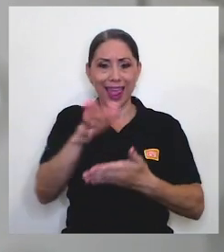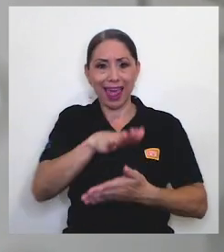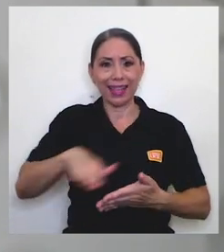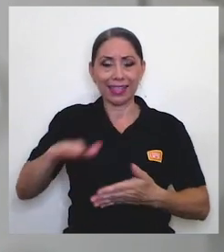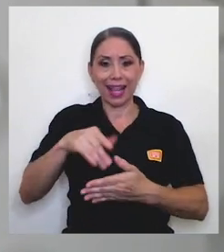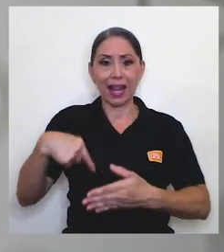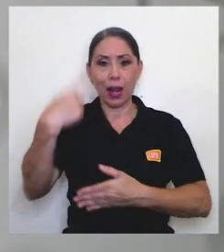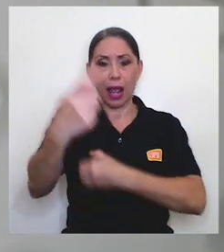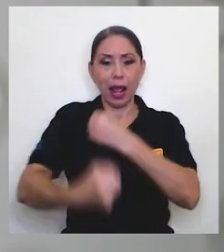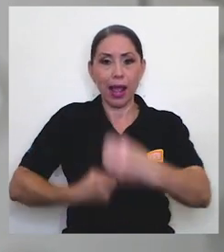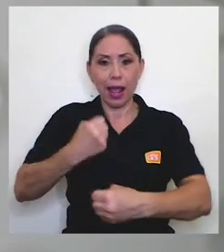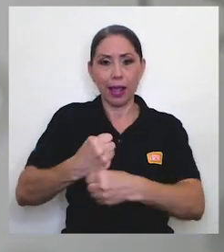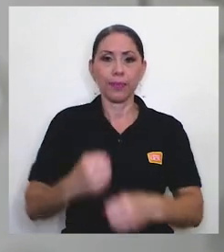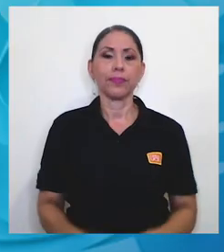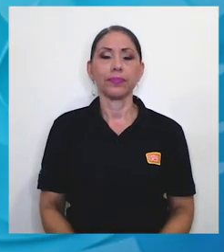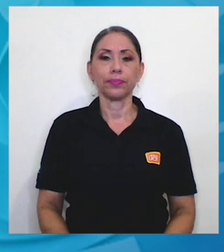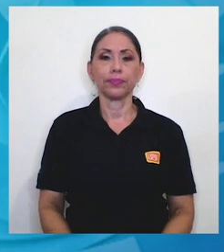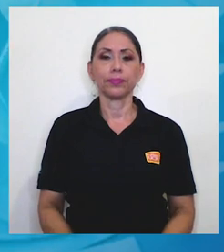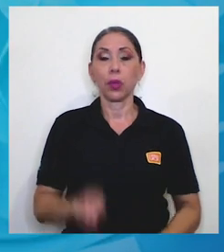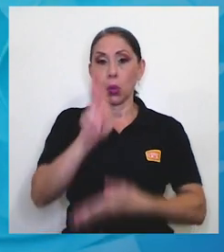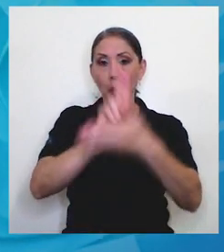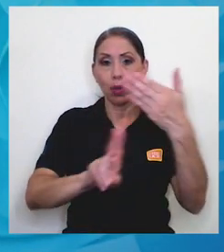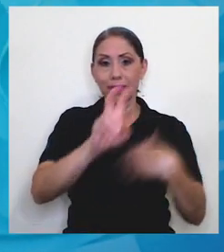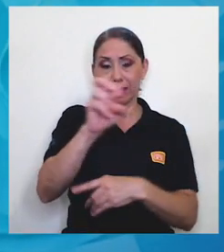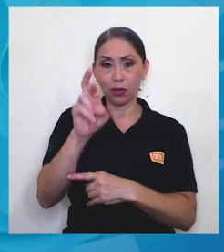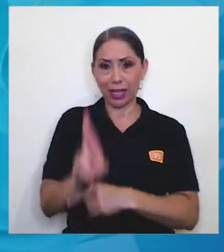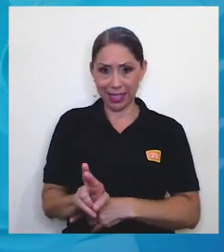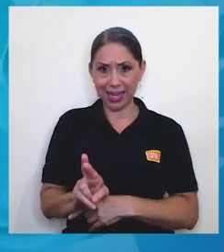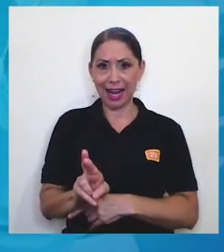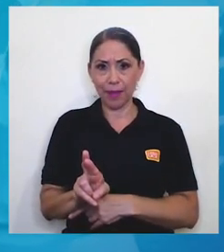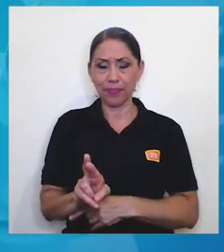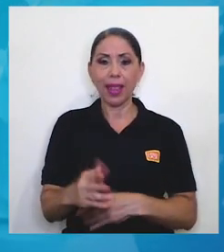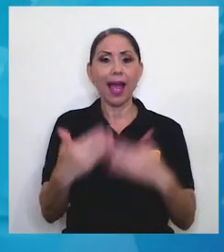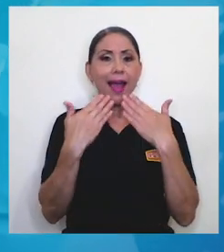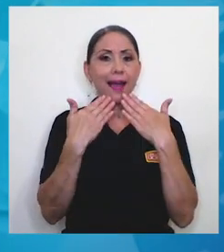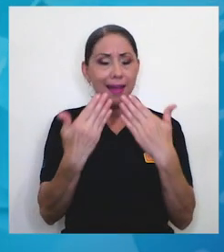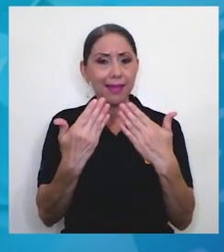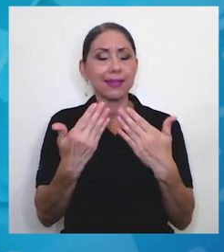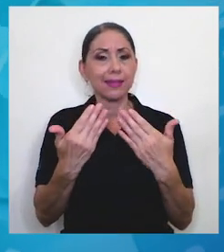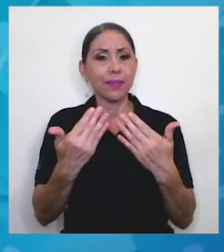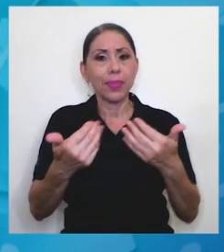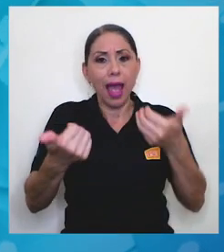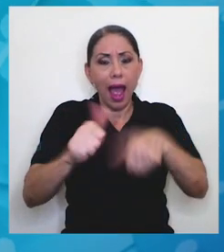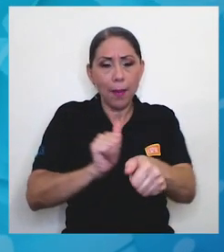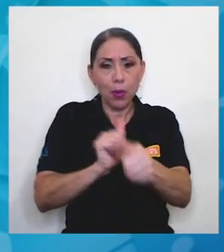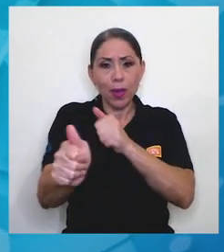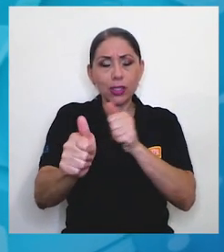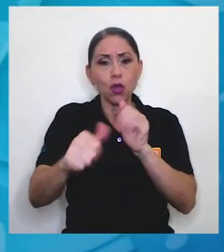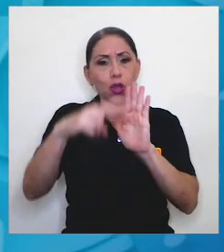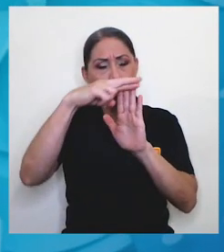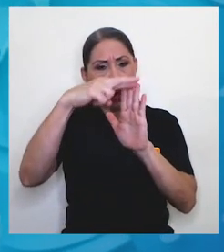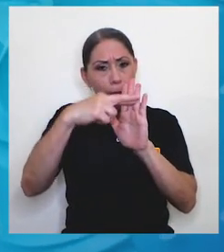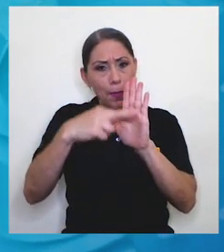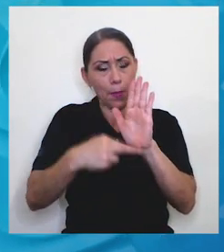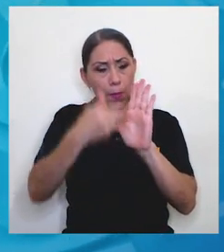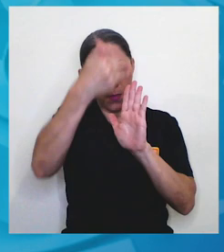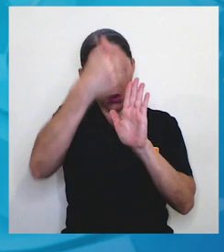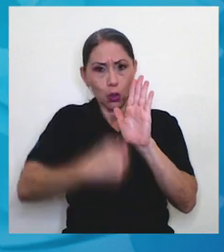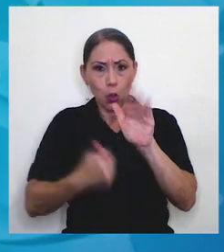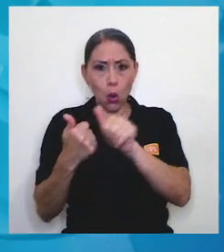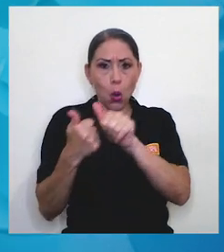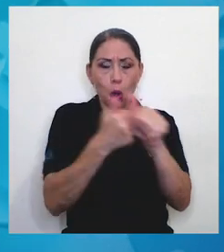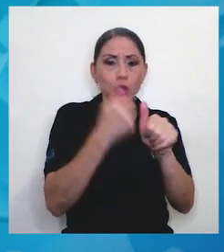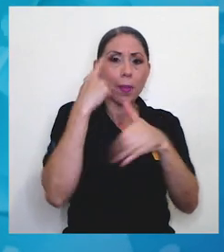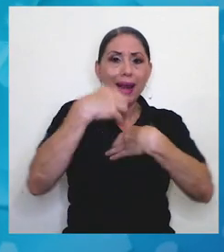universidades en 2021. La Universidad de Costa Rica agradece la aprobación de los protocolos para realizar la prueba de